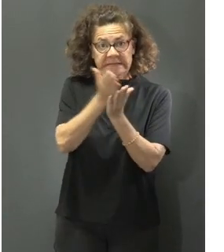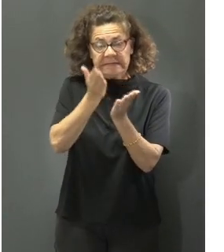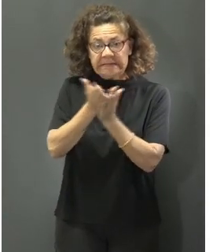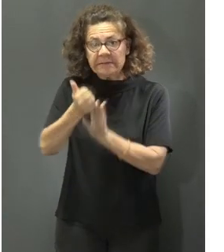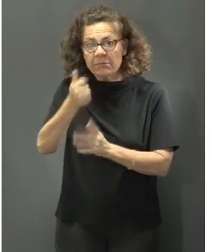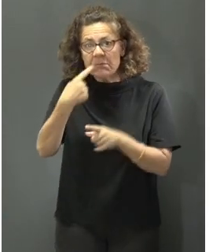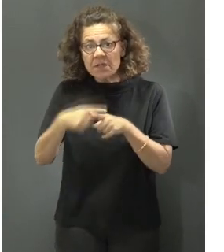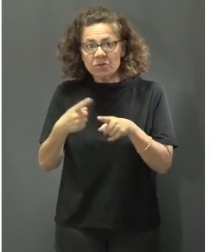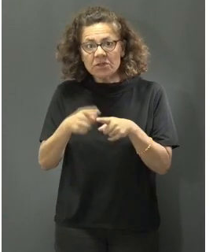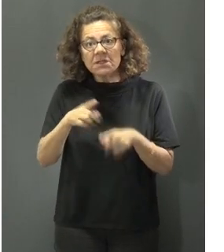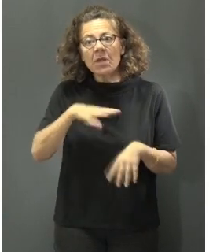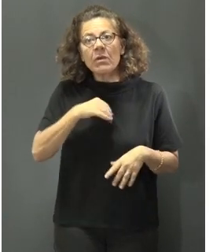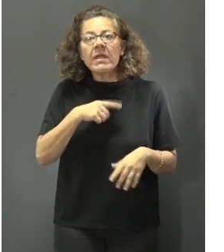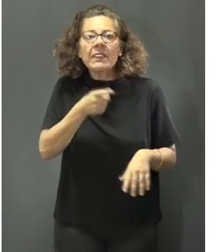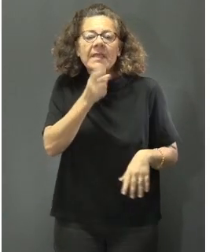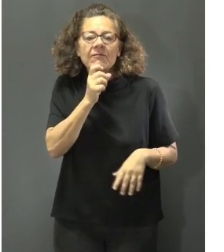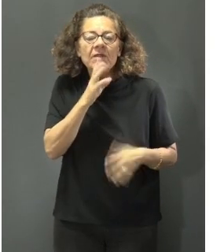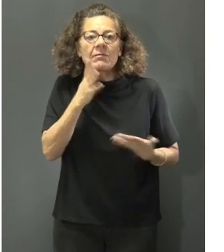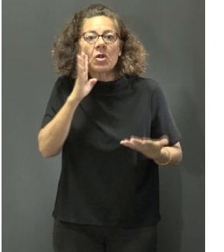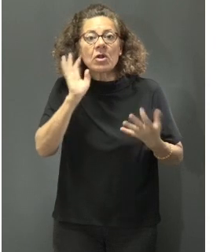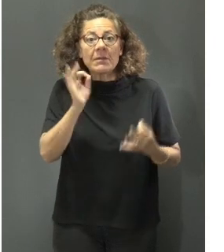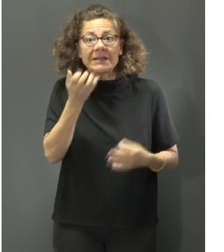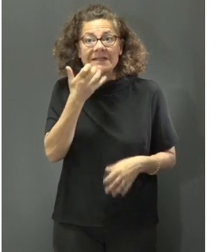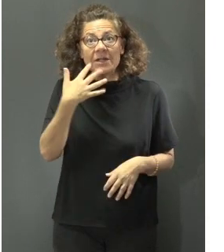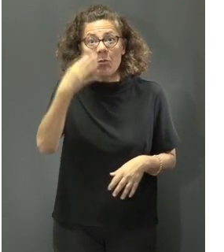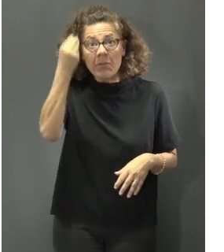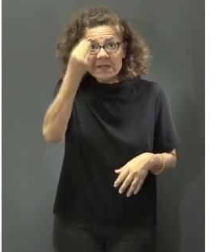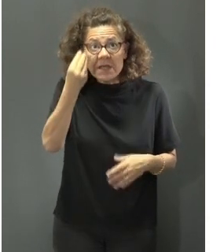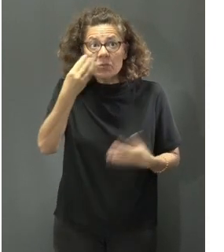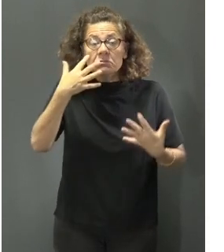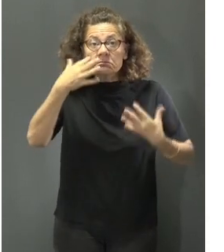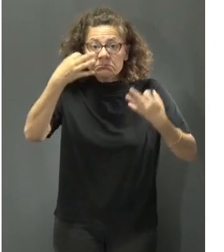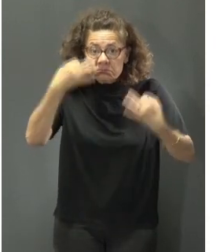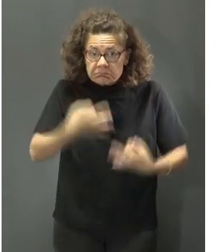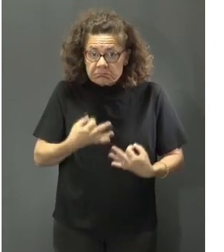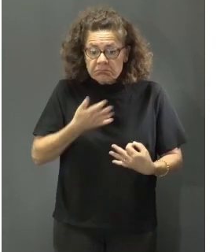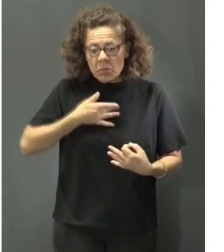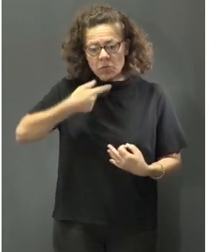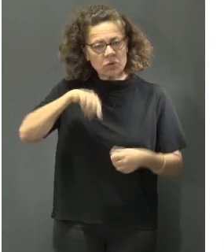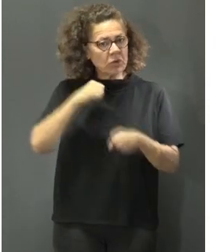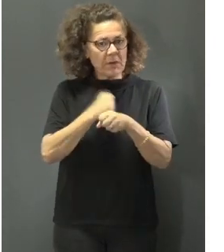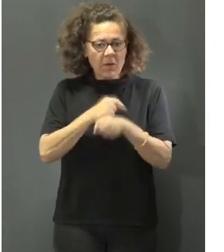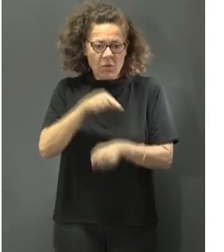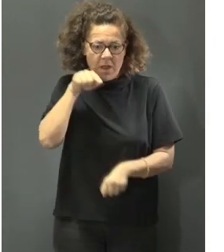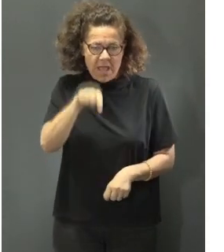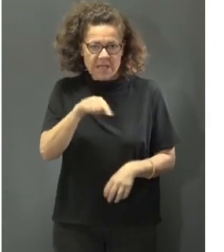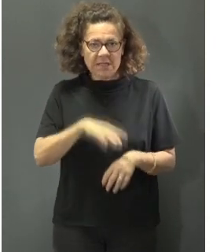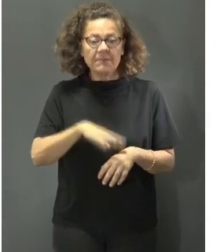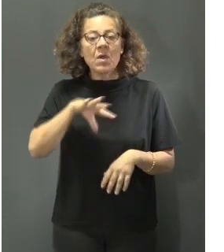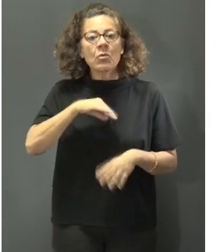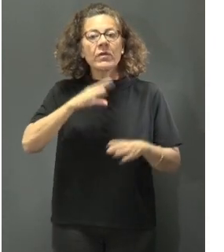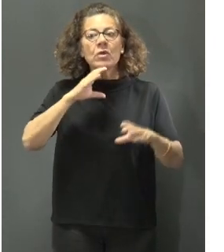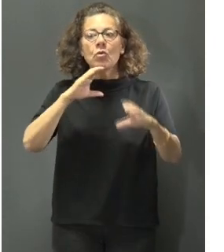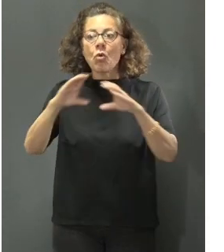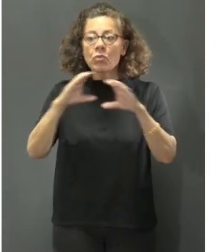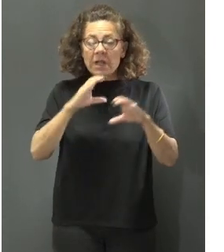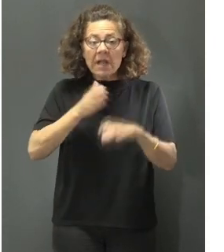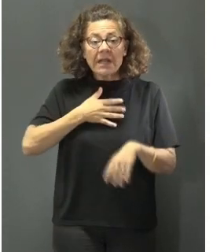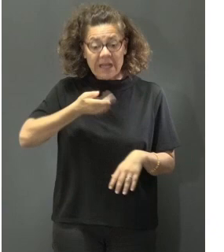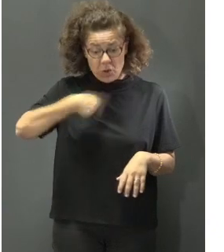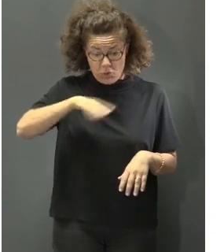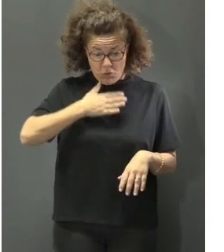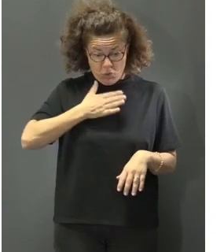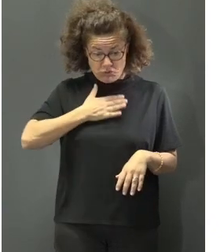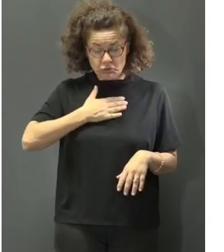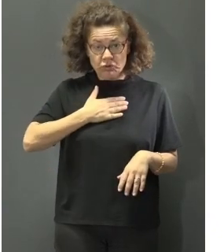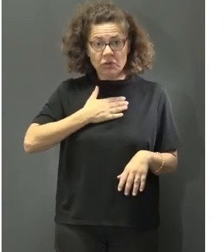esa dificultad, pero realmente, si lo pensamos fríamente, nuestro trabajo es este, ¿no? El poder comunicar y que nosotros mismos,